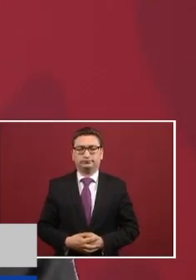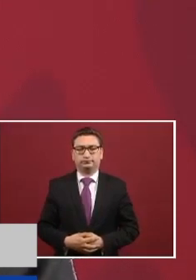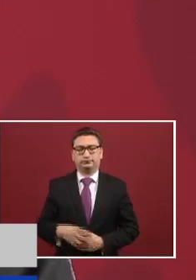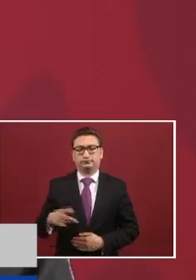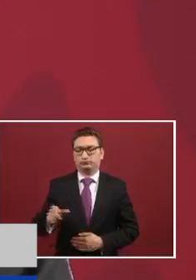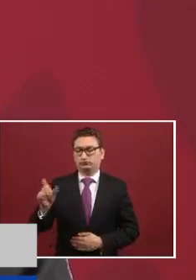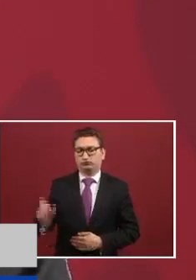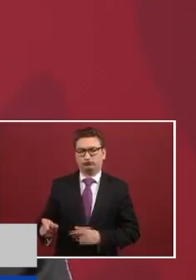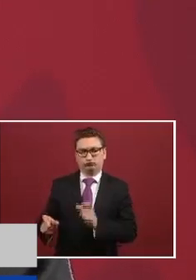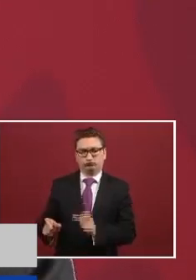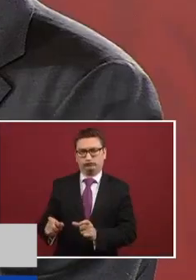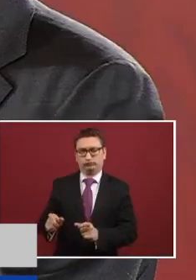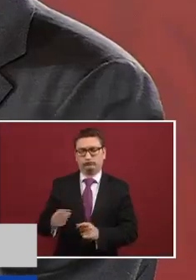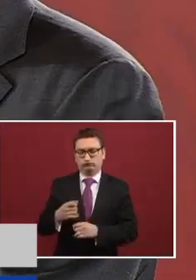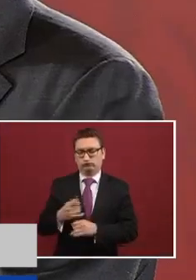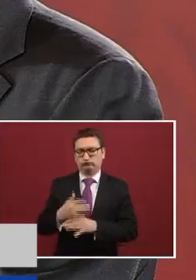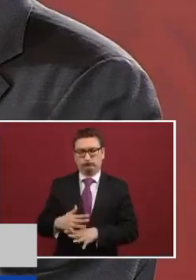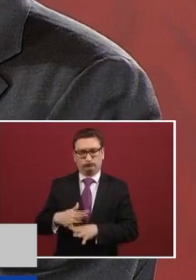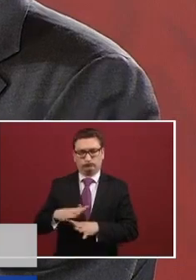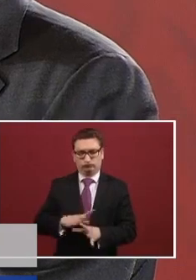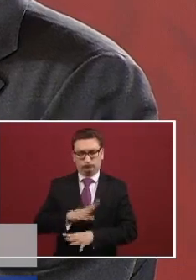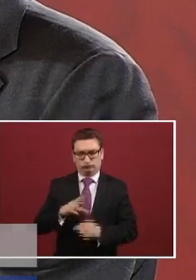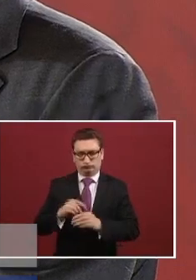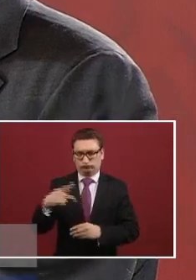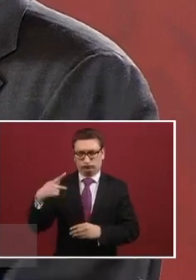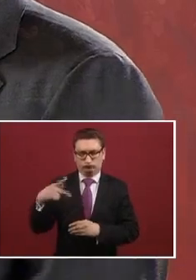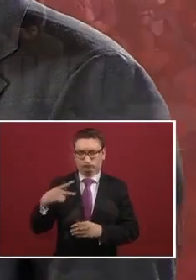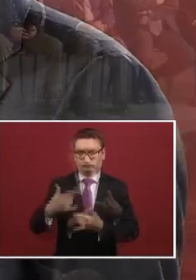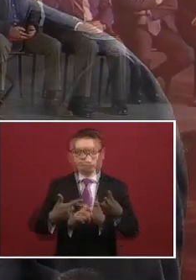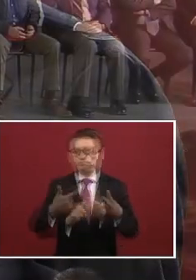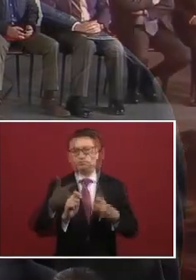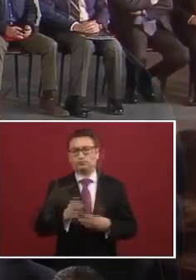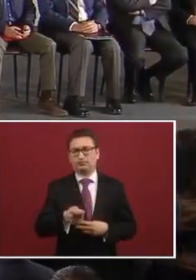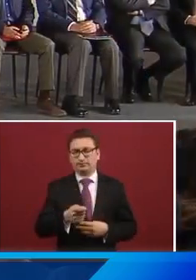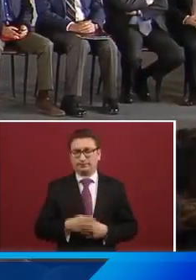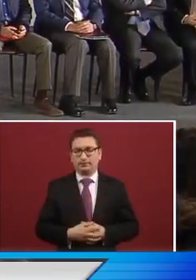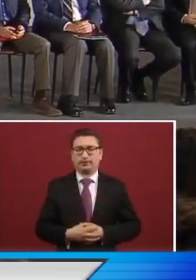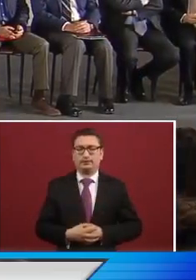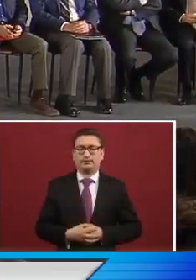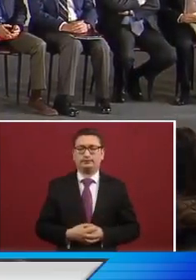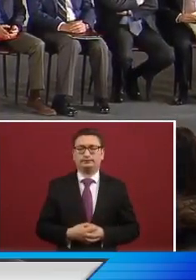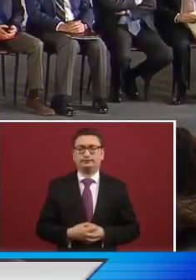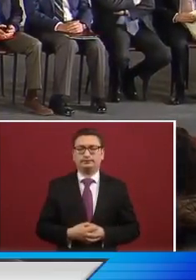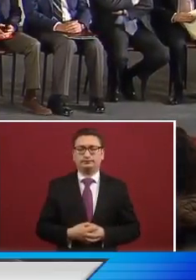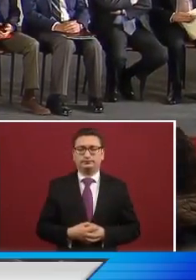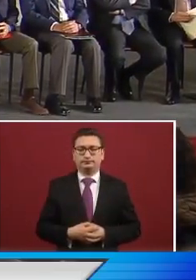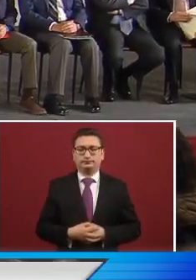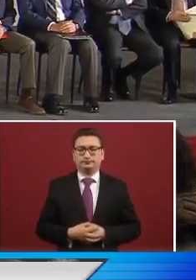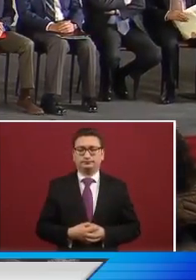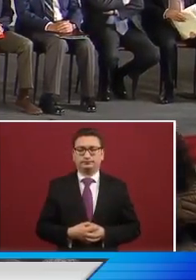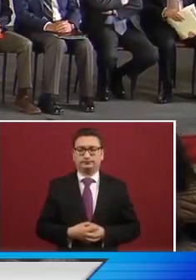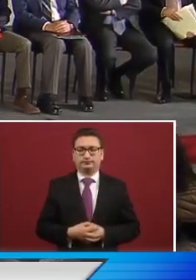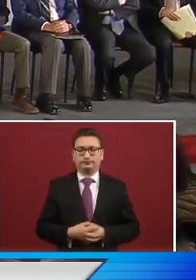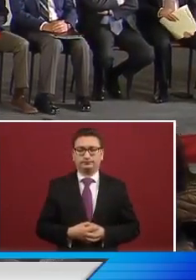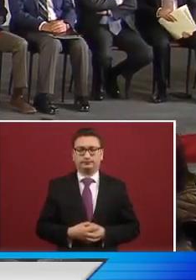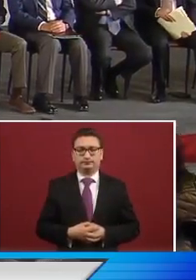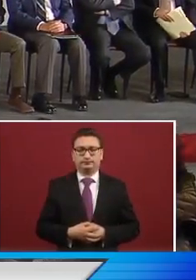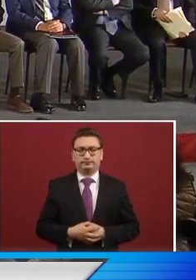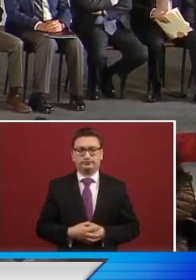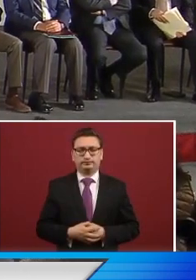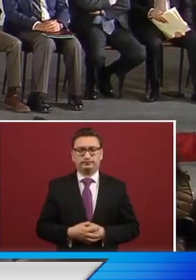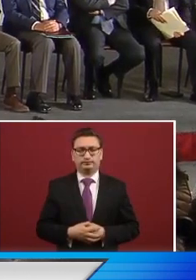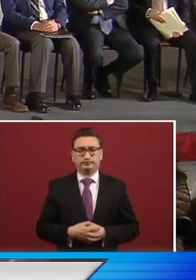servidor público al accidentarse un helicóptero de las Fuerzas Armadas. Abasto de medicamentos. El abasto